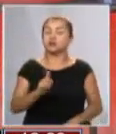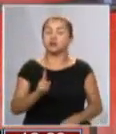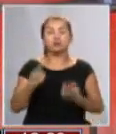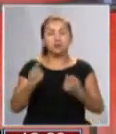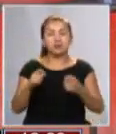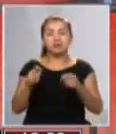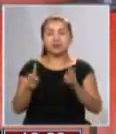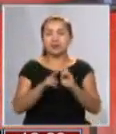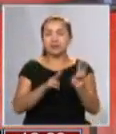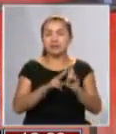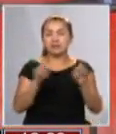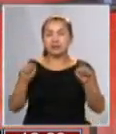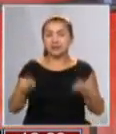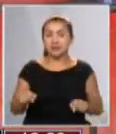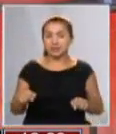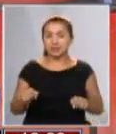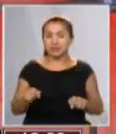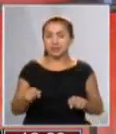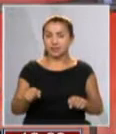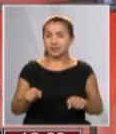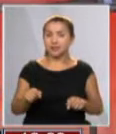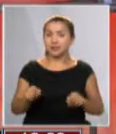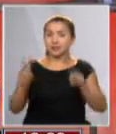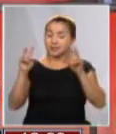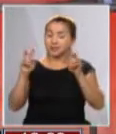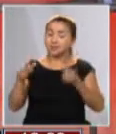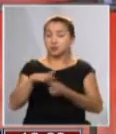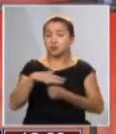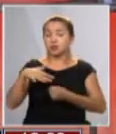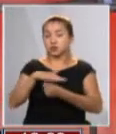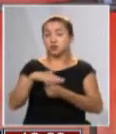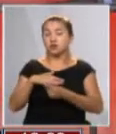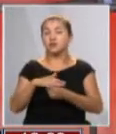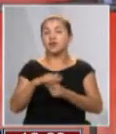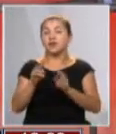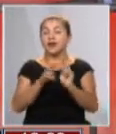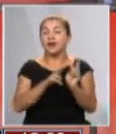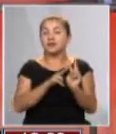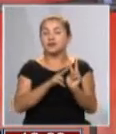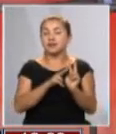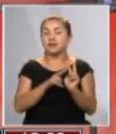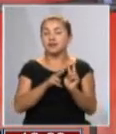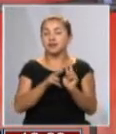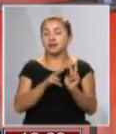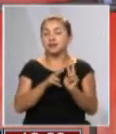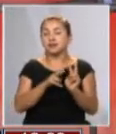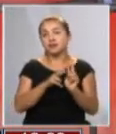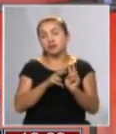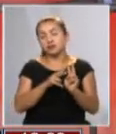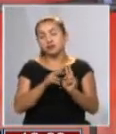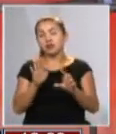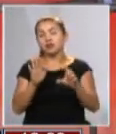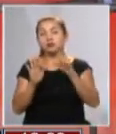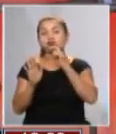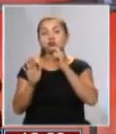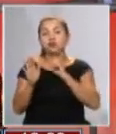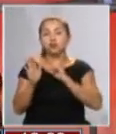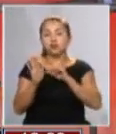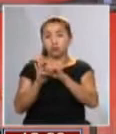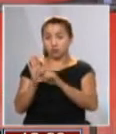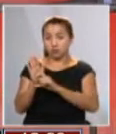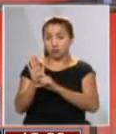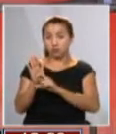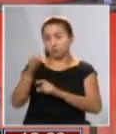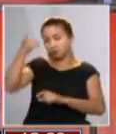hacer en este tipo de circunstancias es constituir una atenuante que el Código Penal